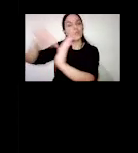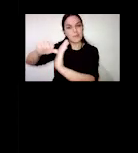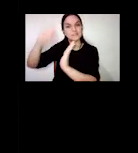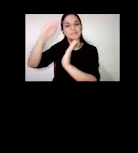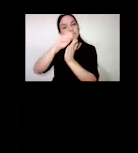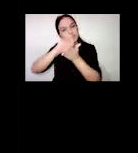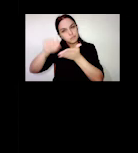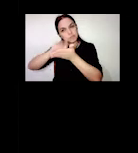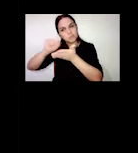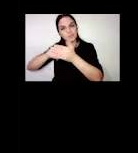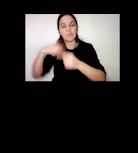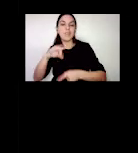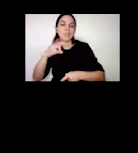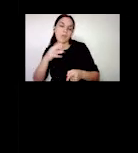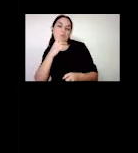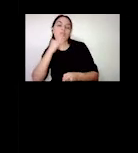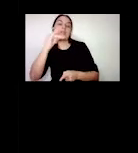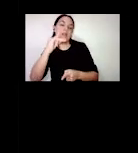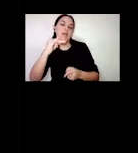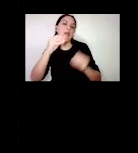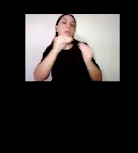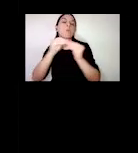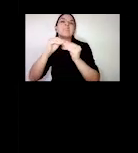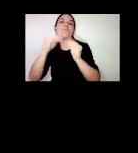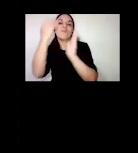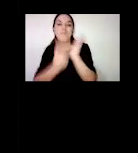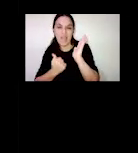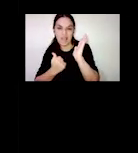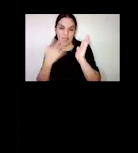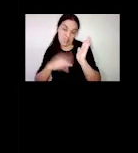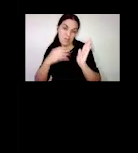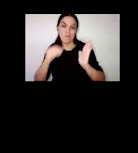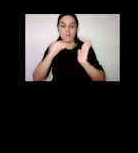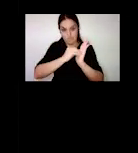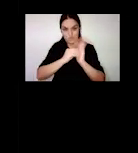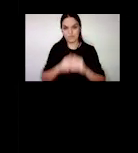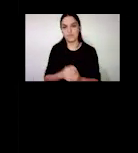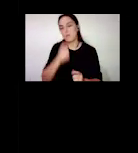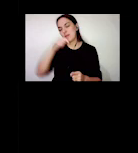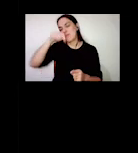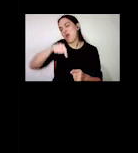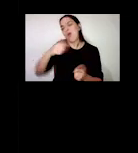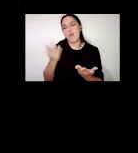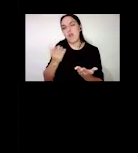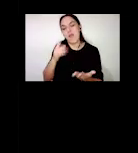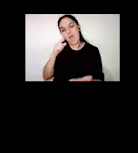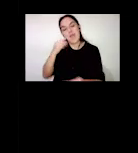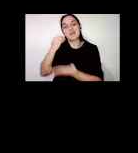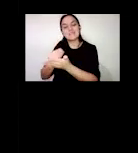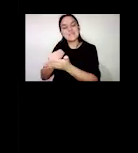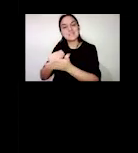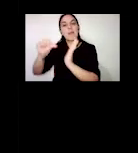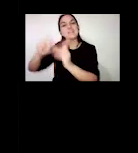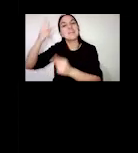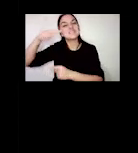que cumplimentar, declarar el motivo de la baja, ¿sí? Que en este caso sería residencia en país extranjero,